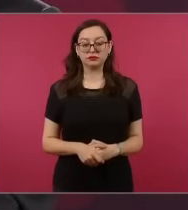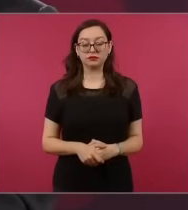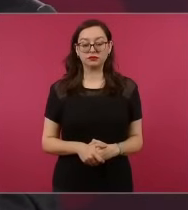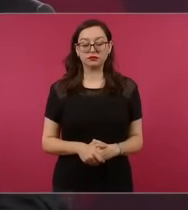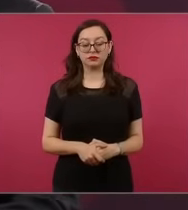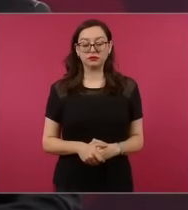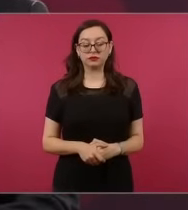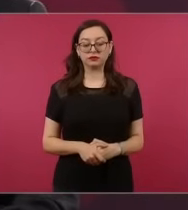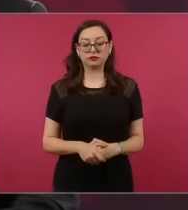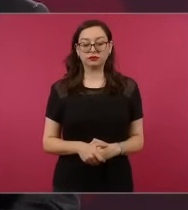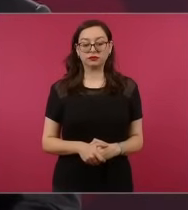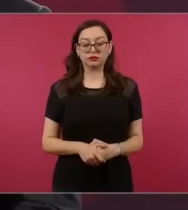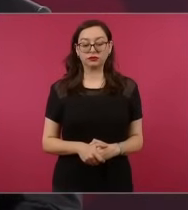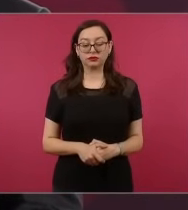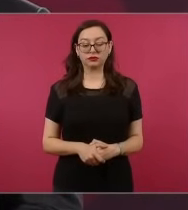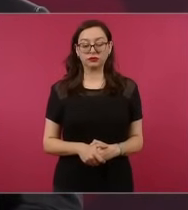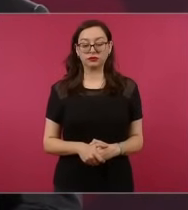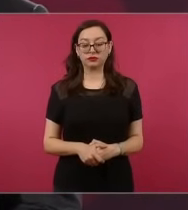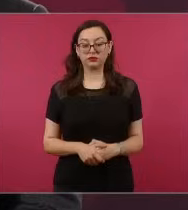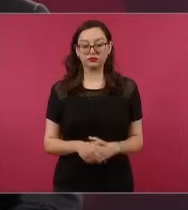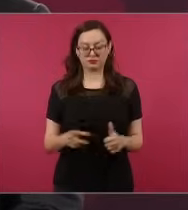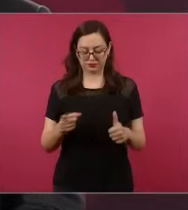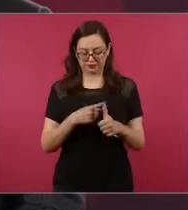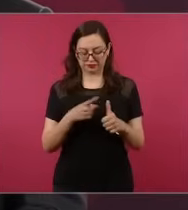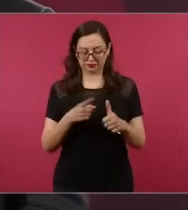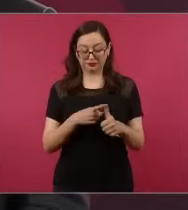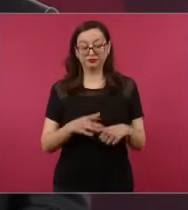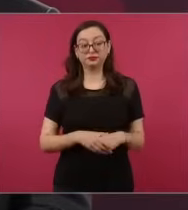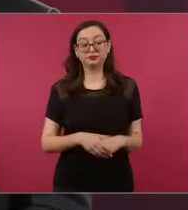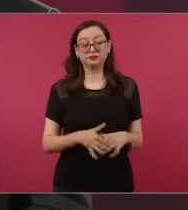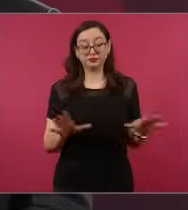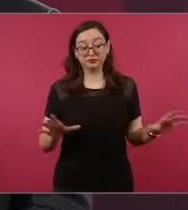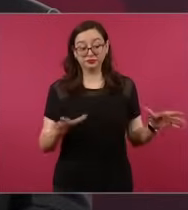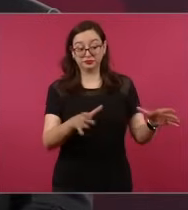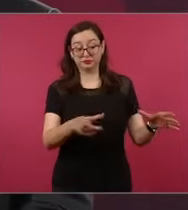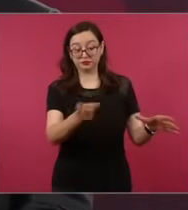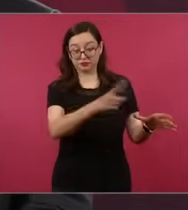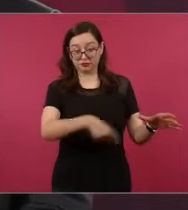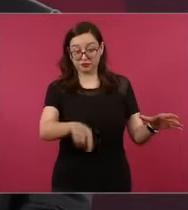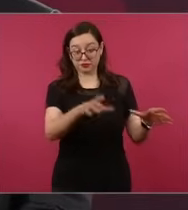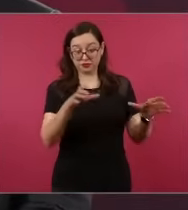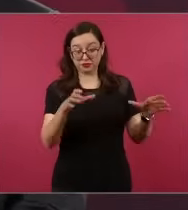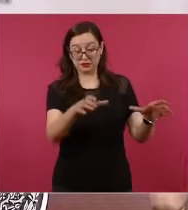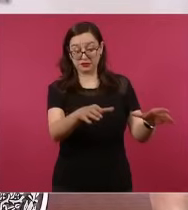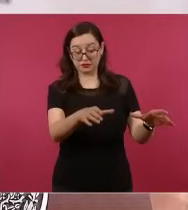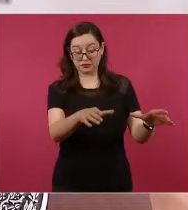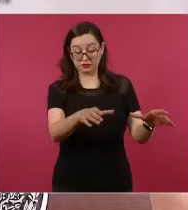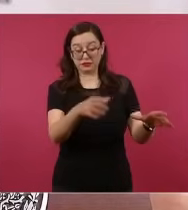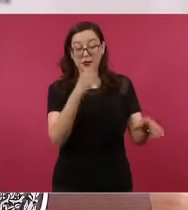tienen que hacer una reflexión serena, tranquila, de lo que